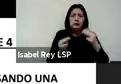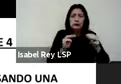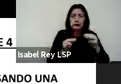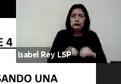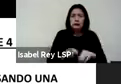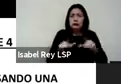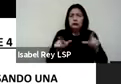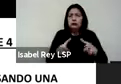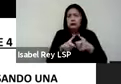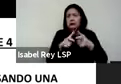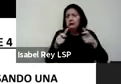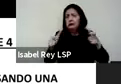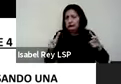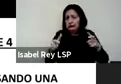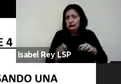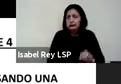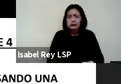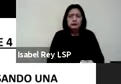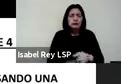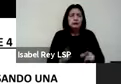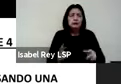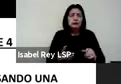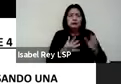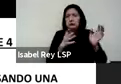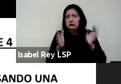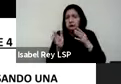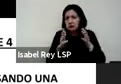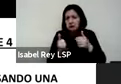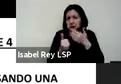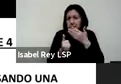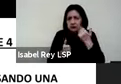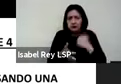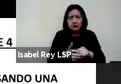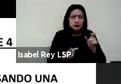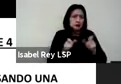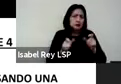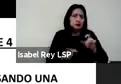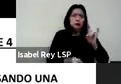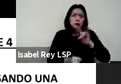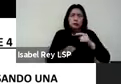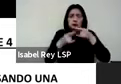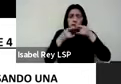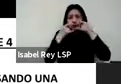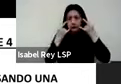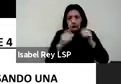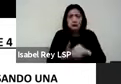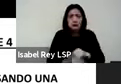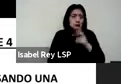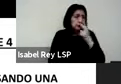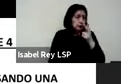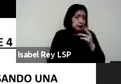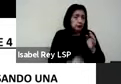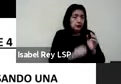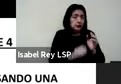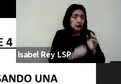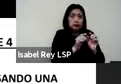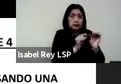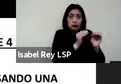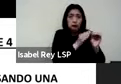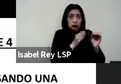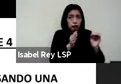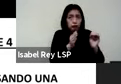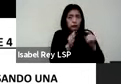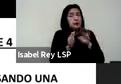espacio amplio. La ventilación es mejor. La gente usa mascarillas. Fíjese, el riesgo no es 0, pero